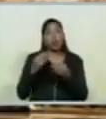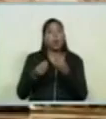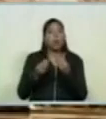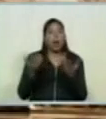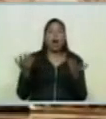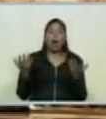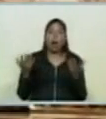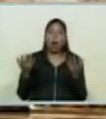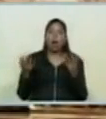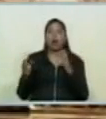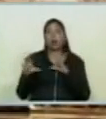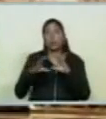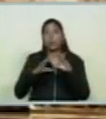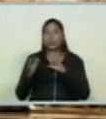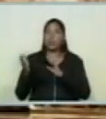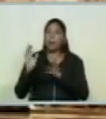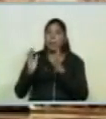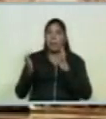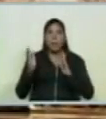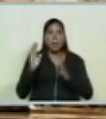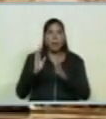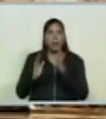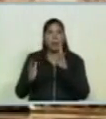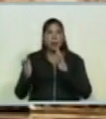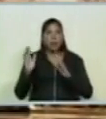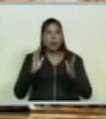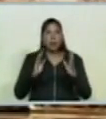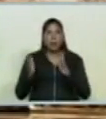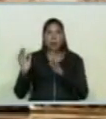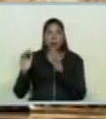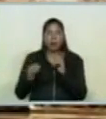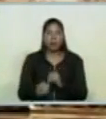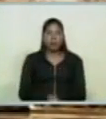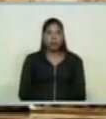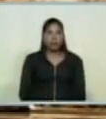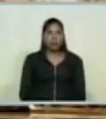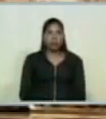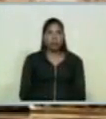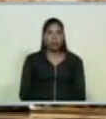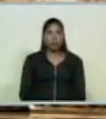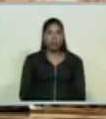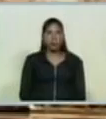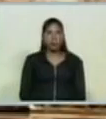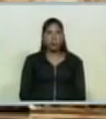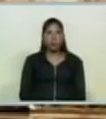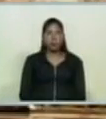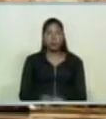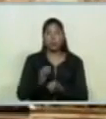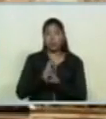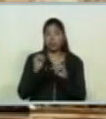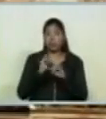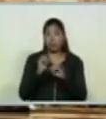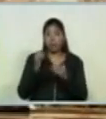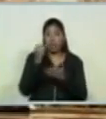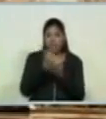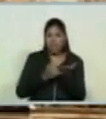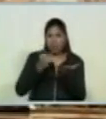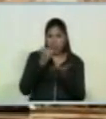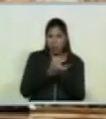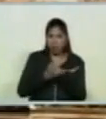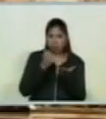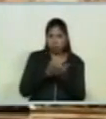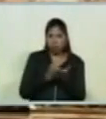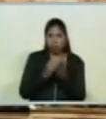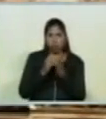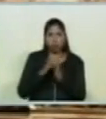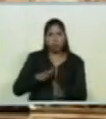Yo tengo las pruebas de eso. Ellos están incorporados. Se inscribieron candidatos, varios candidatos en todos los